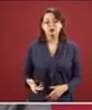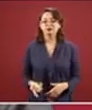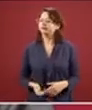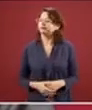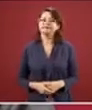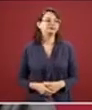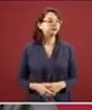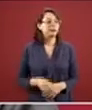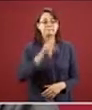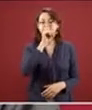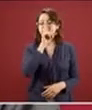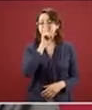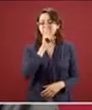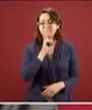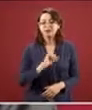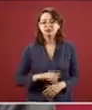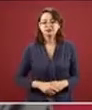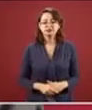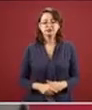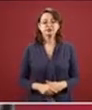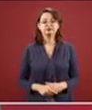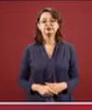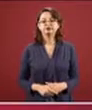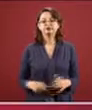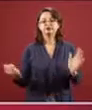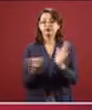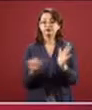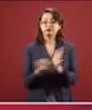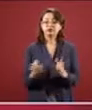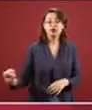No es cierto que tengan que aumentar los impuestos